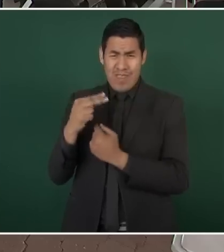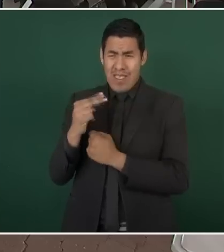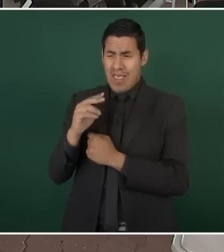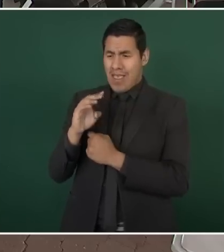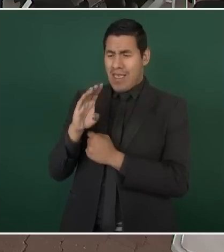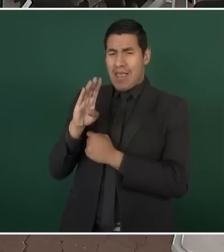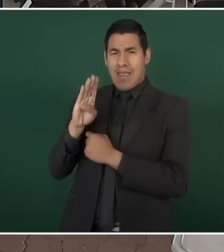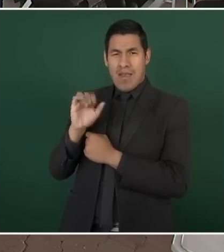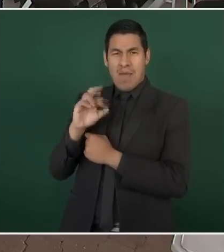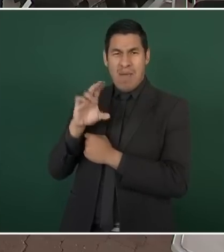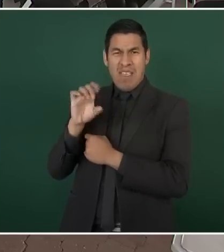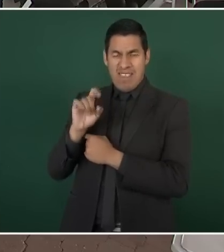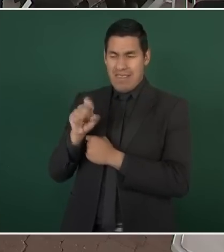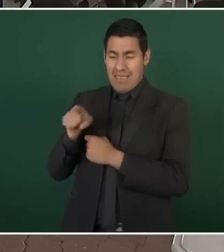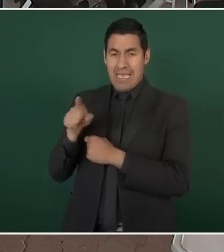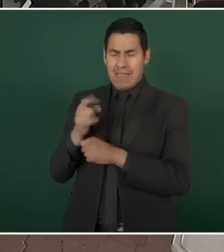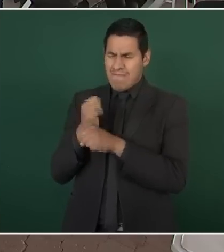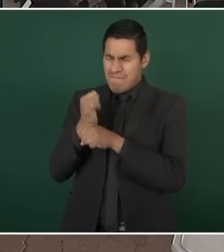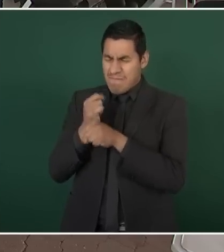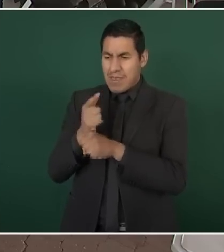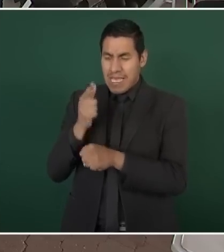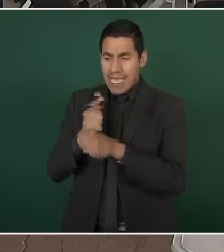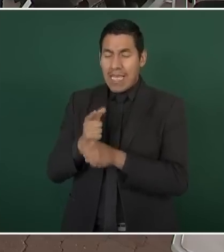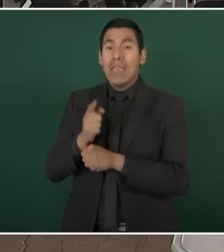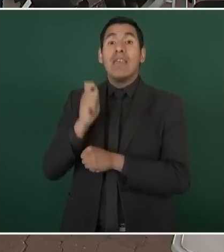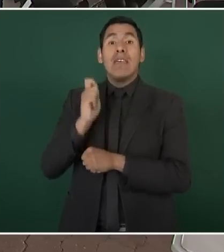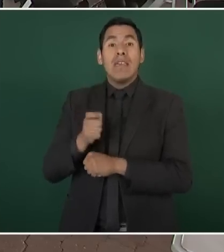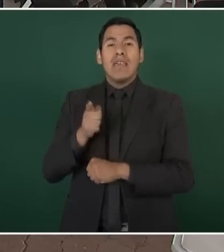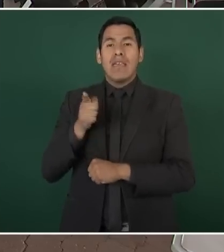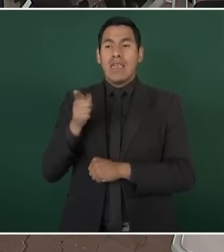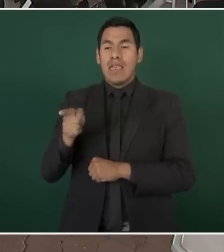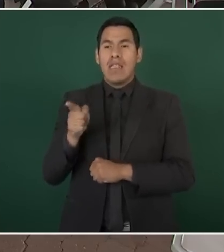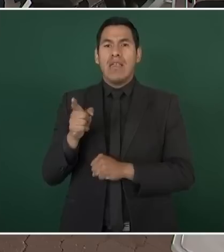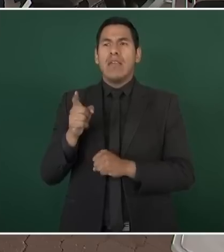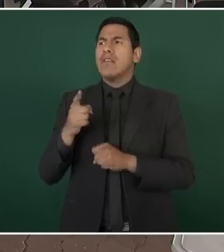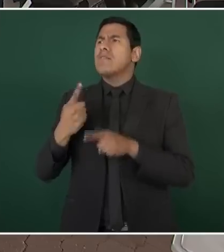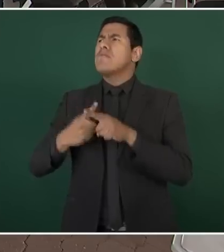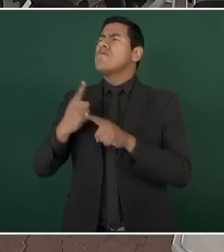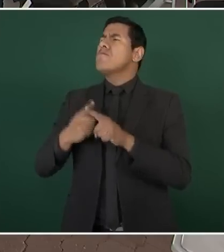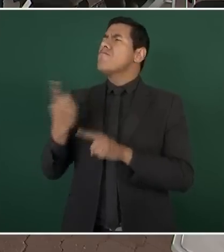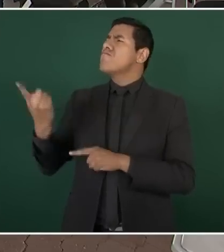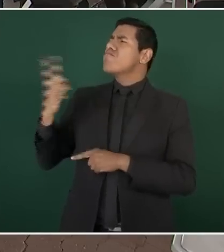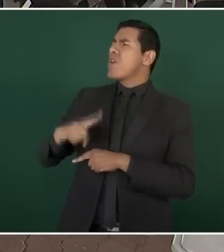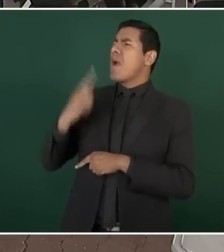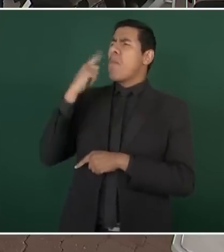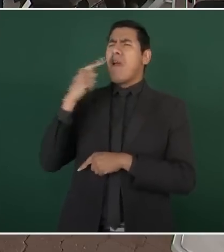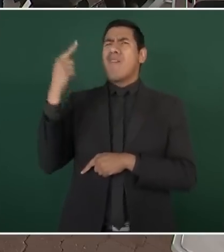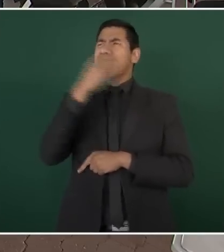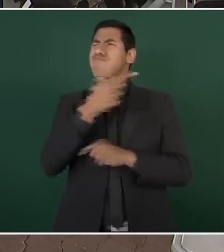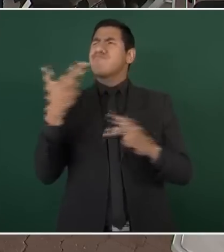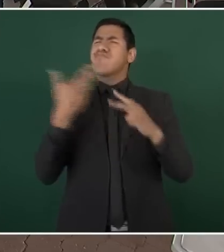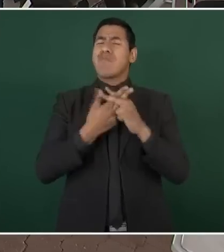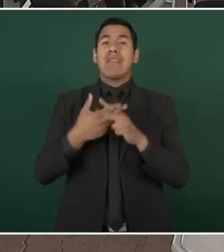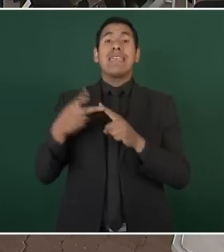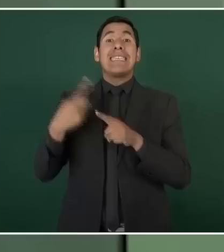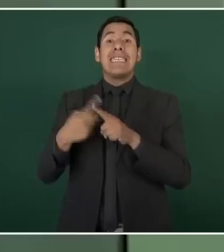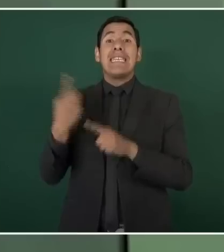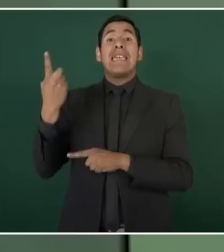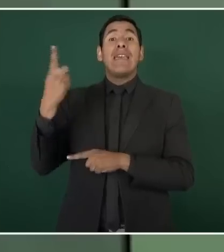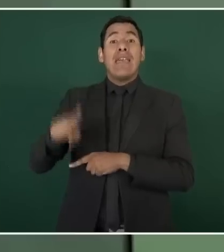pidió que la orden se la diera directamente Huerta, por lo que fue